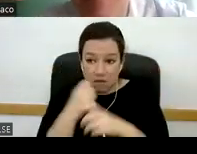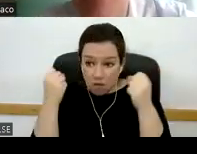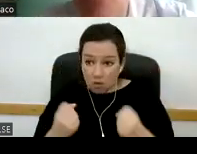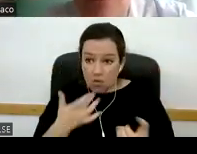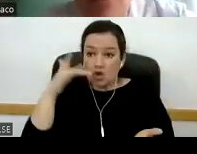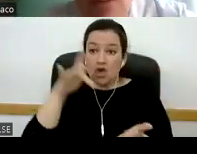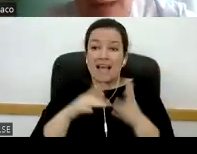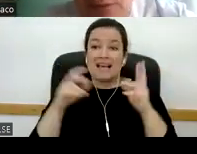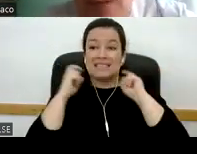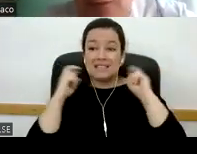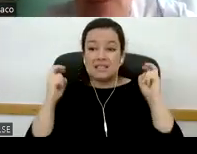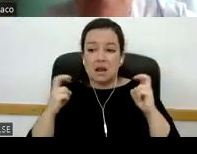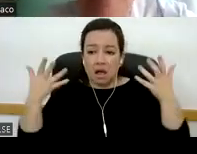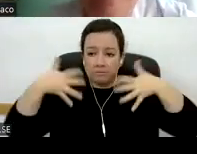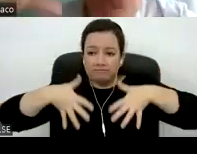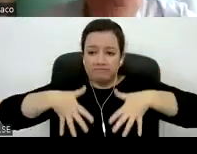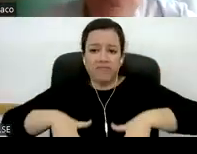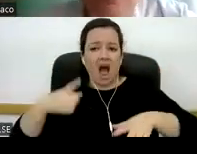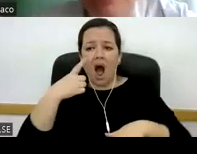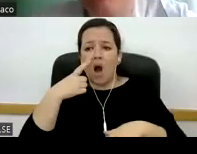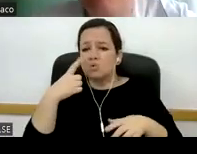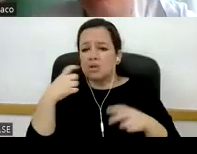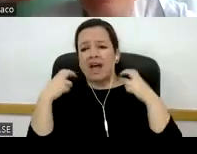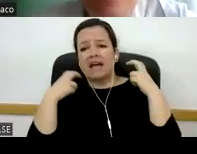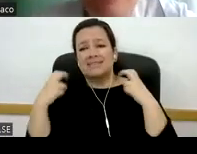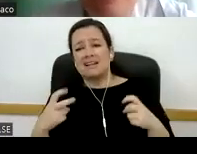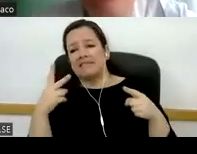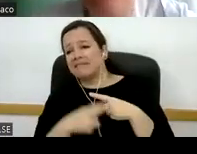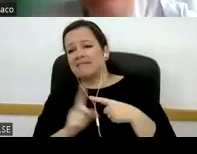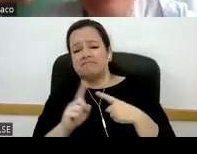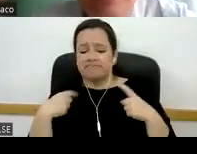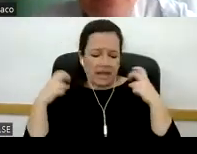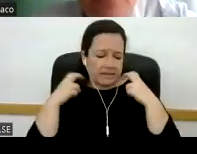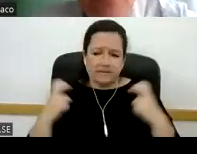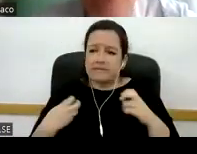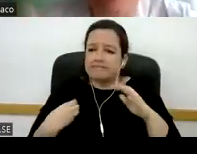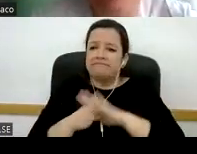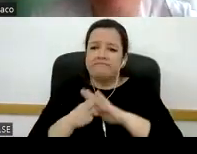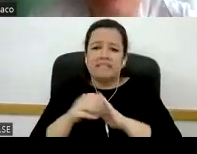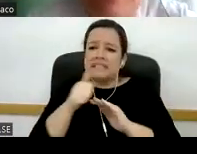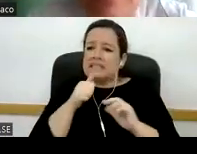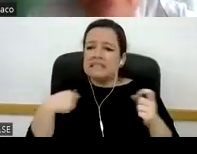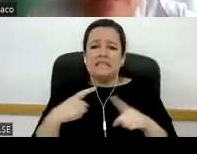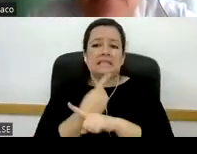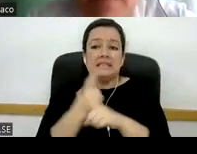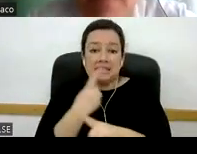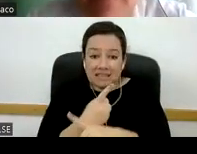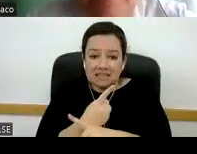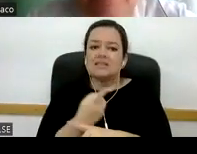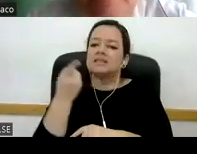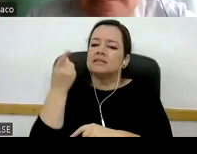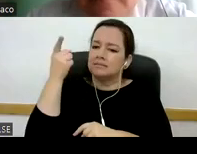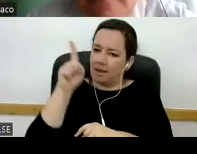introducir ya el estrés como algo habitual en nuestra vida y no luchar contra él o no intentar revertirlo, no intentar gestionarlo, por ejemplo, también,